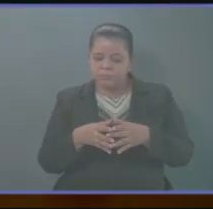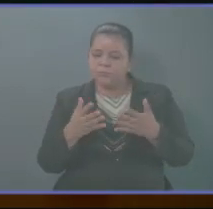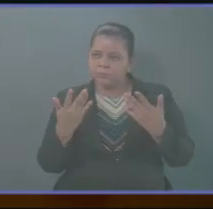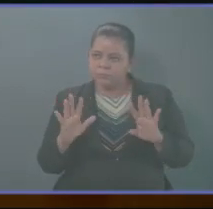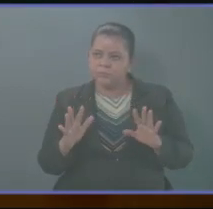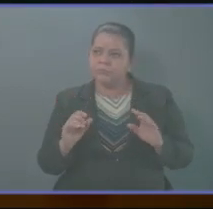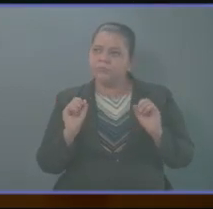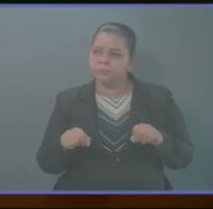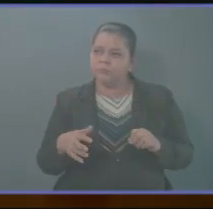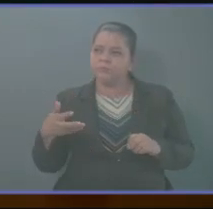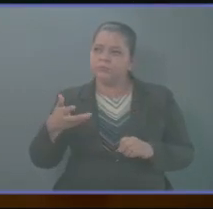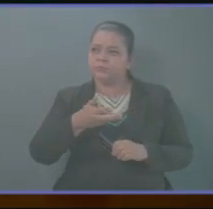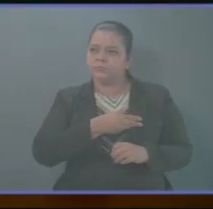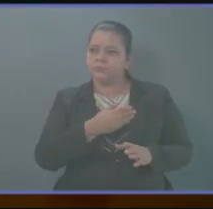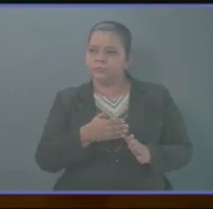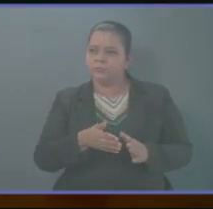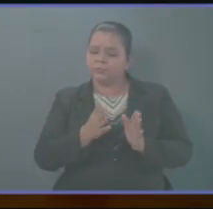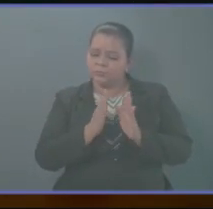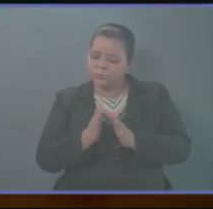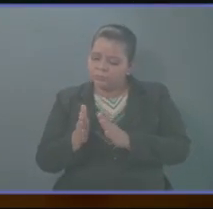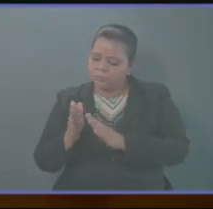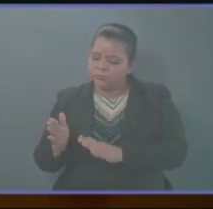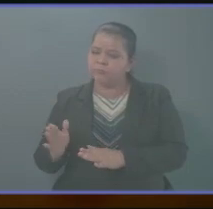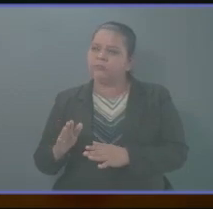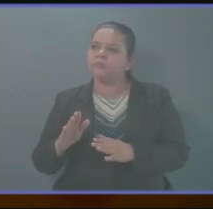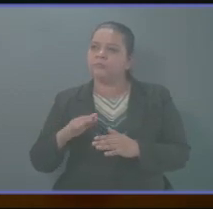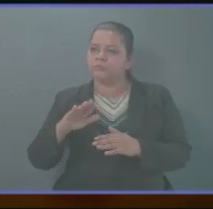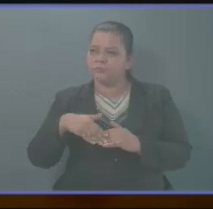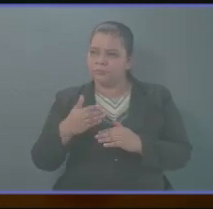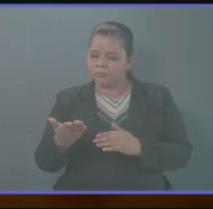se necesita voto, vaya preparándolo para estar listo.